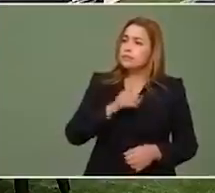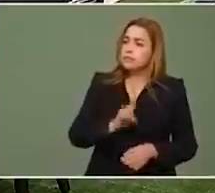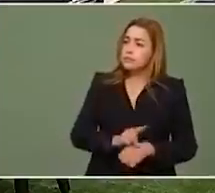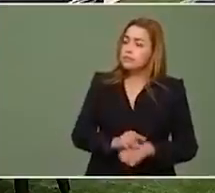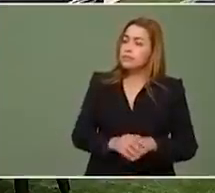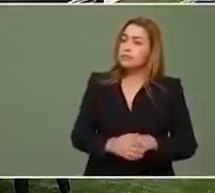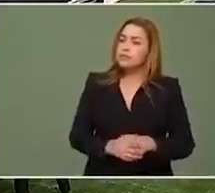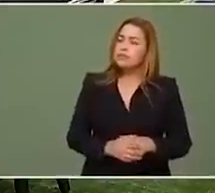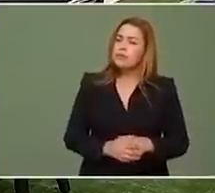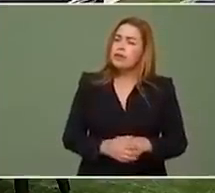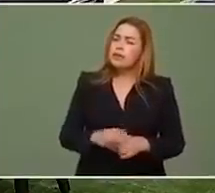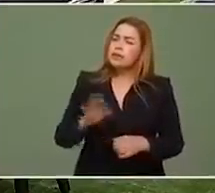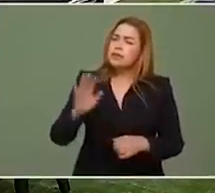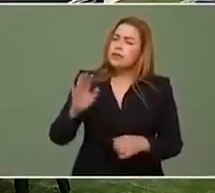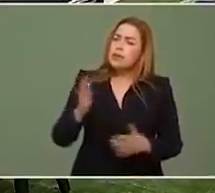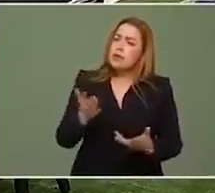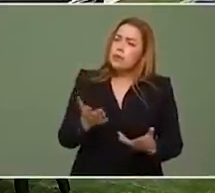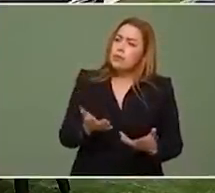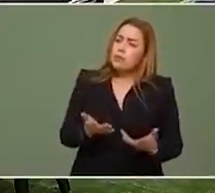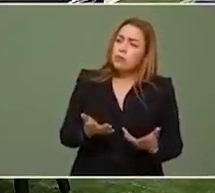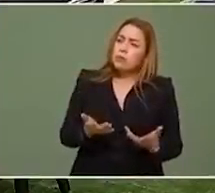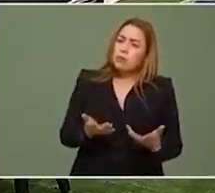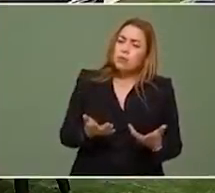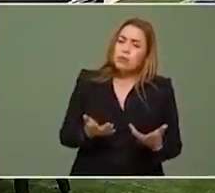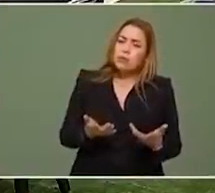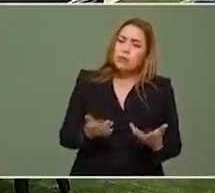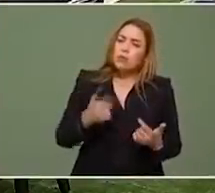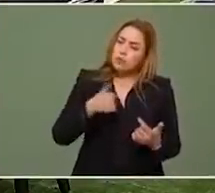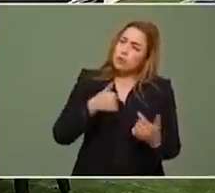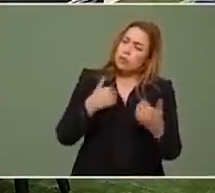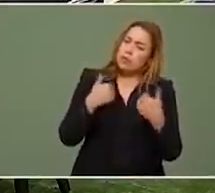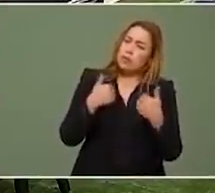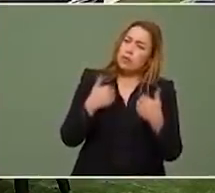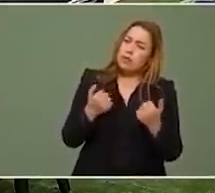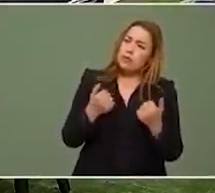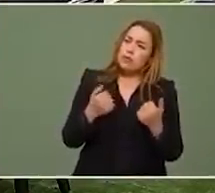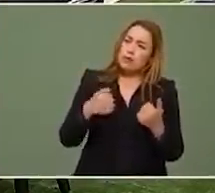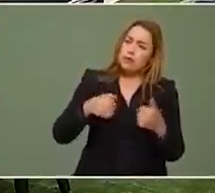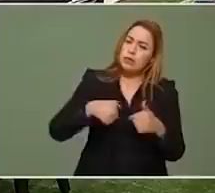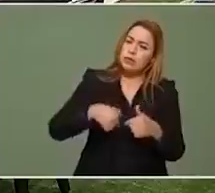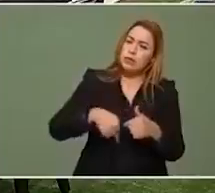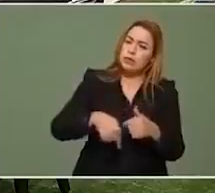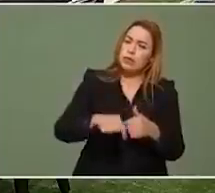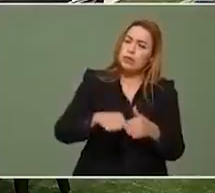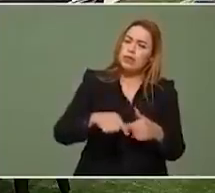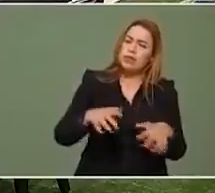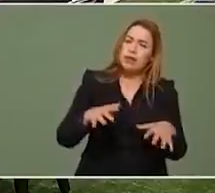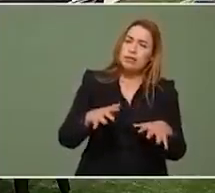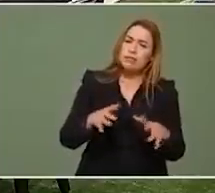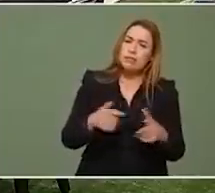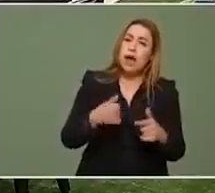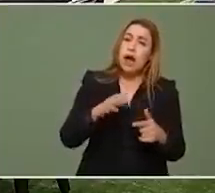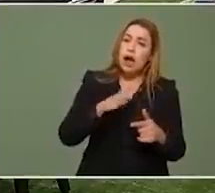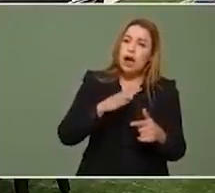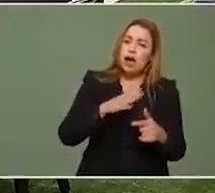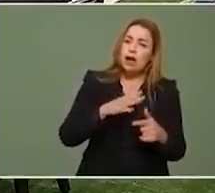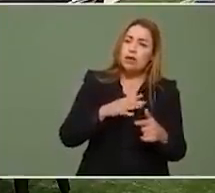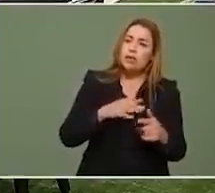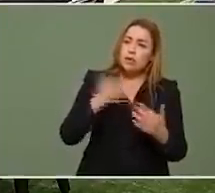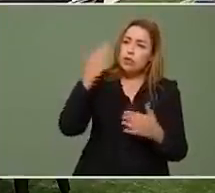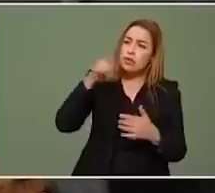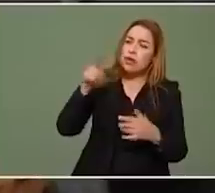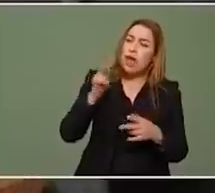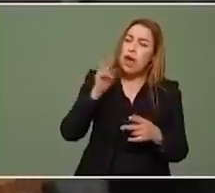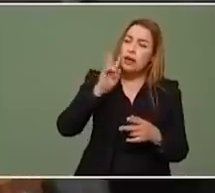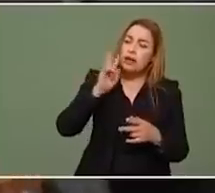presente varias preguntas y tengo entendido que bueno en este gabinete de seguridad tocado en el tema de lo que ocurre en monterrey pero también no